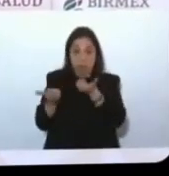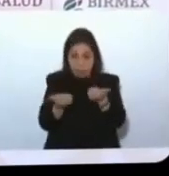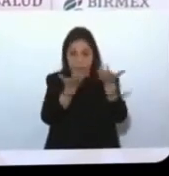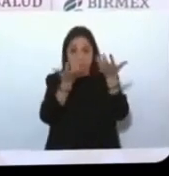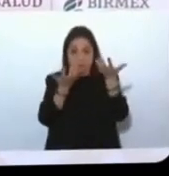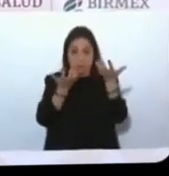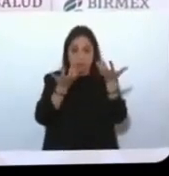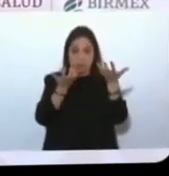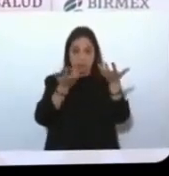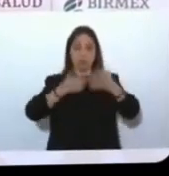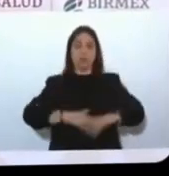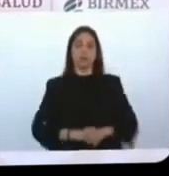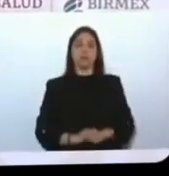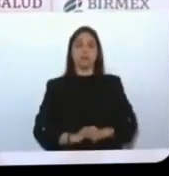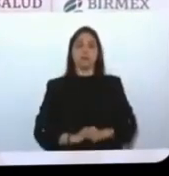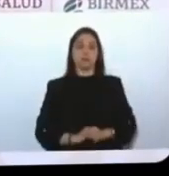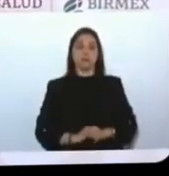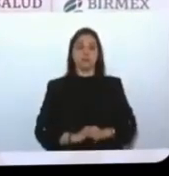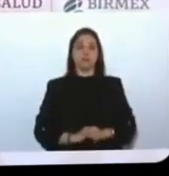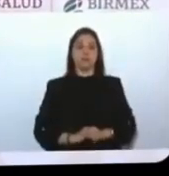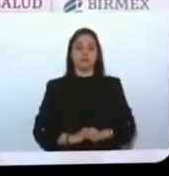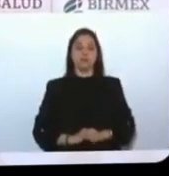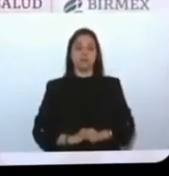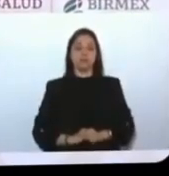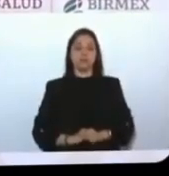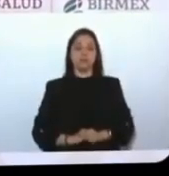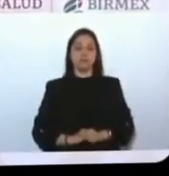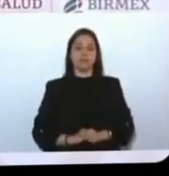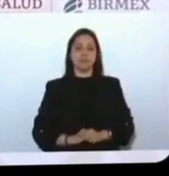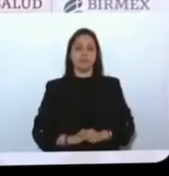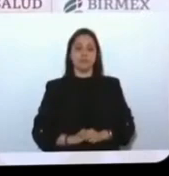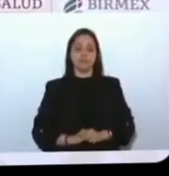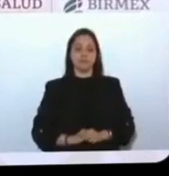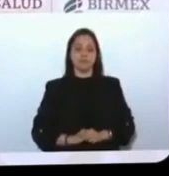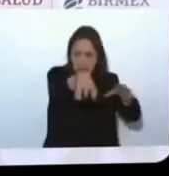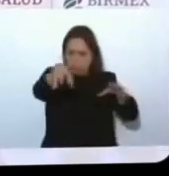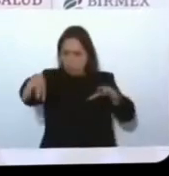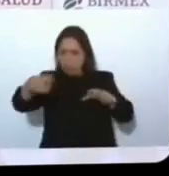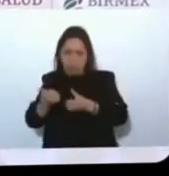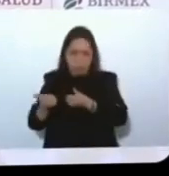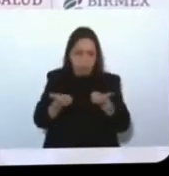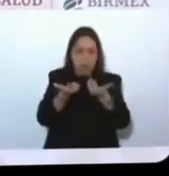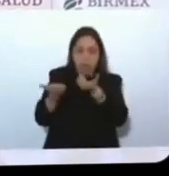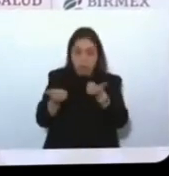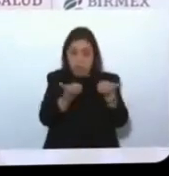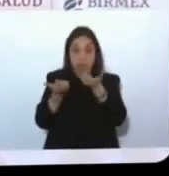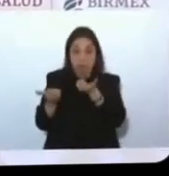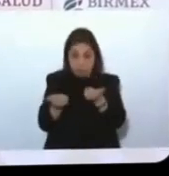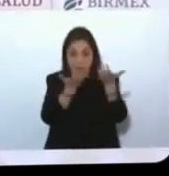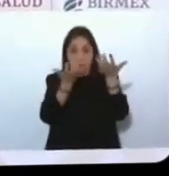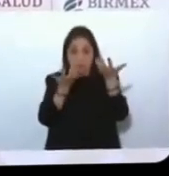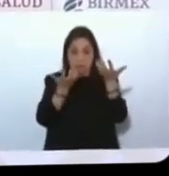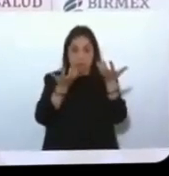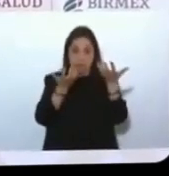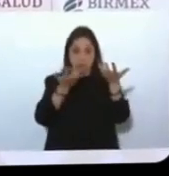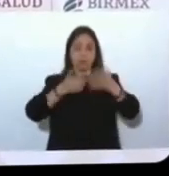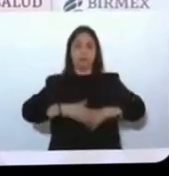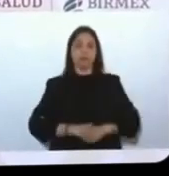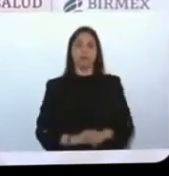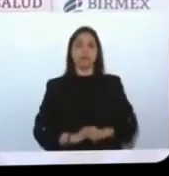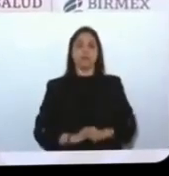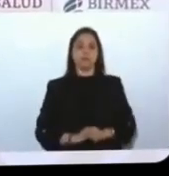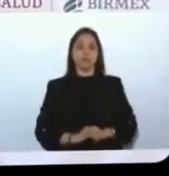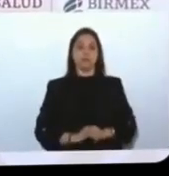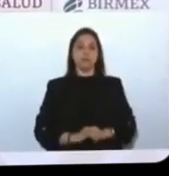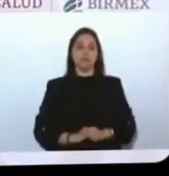aquella aquel momento donde sale una persona creo que era allá en el norte de México en Tijuana Cuando le dijo a Andrés Manuel